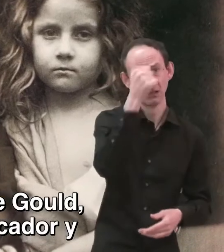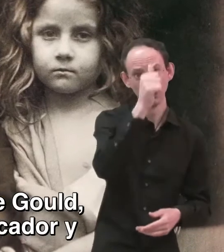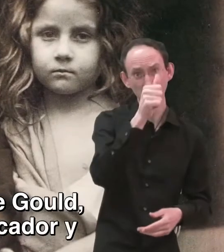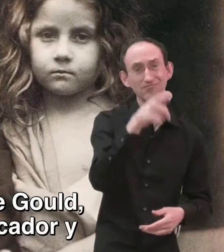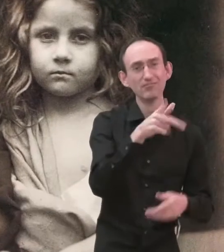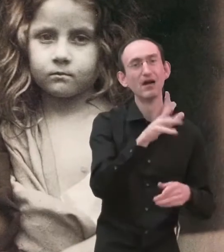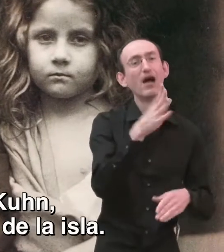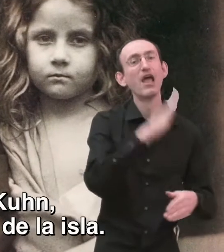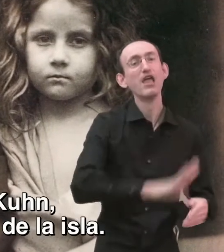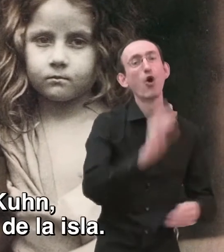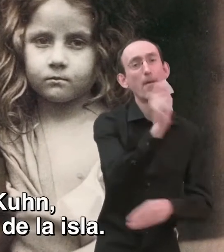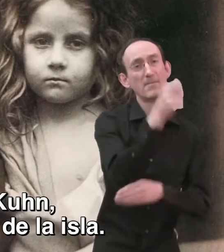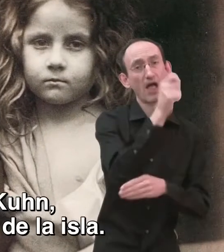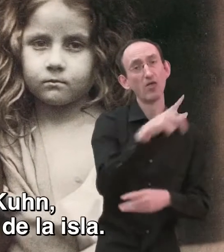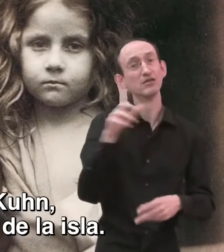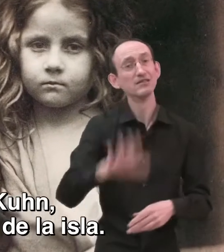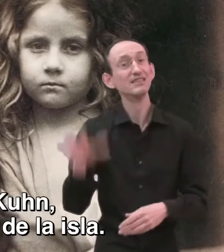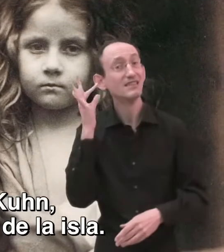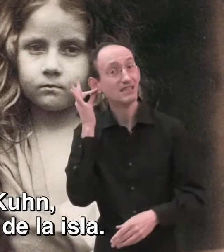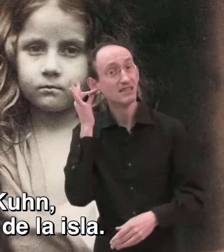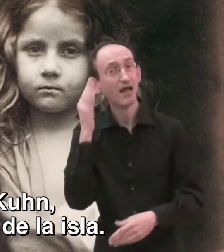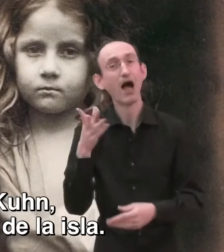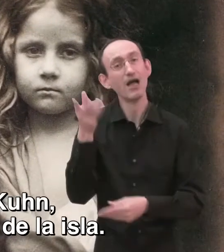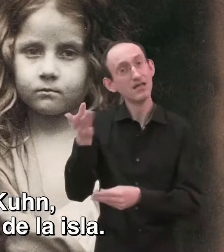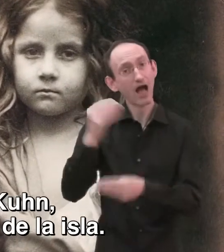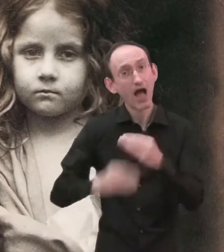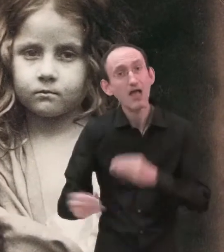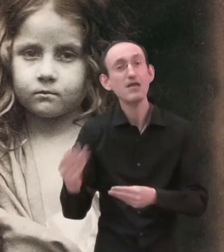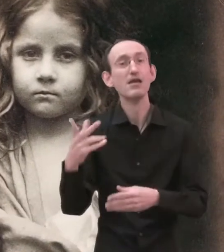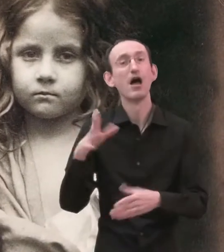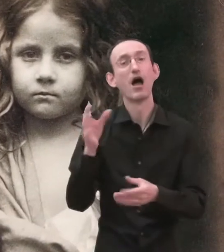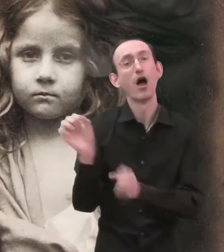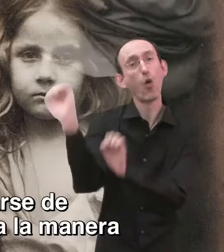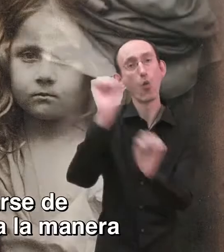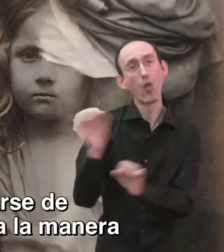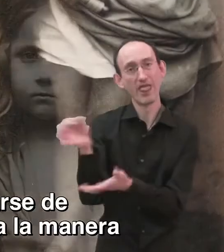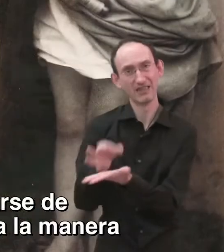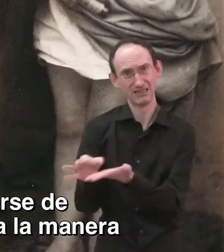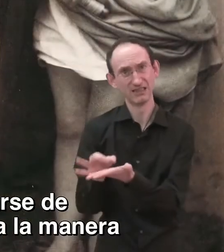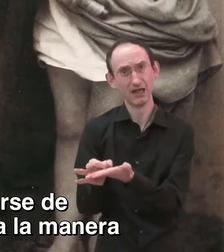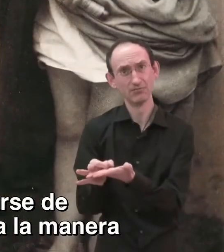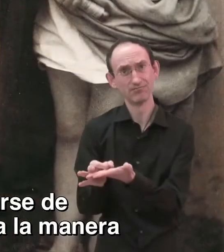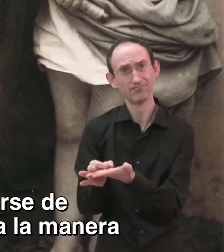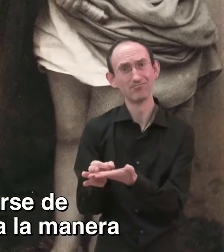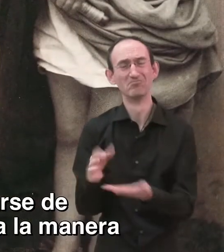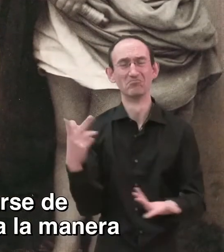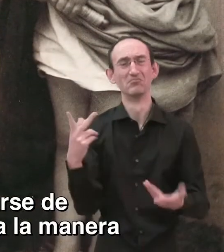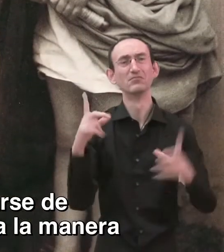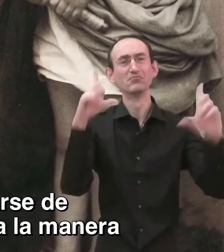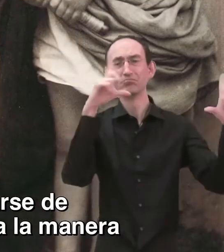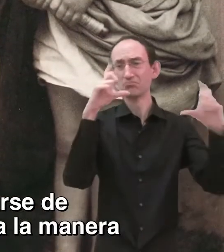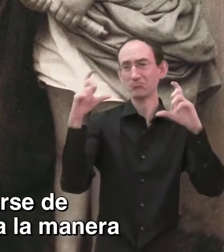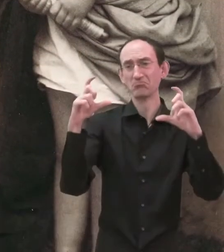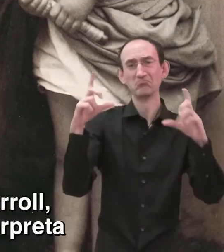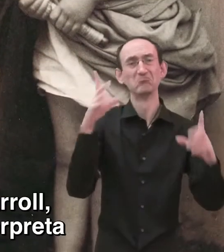hijo de un pescador, y a Elizabeth Kuhn, hija del guardián de la isla. Lejos de tratarse de un retrato